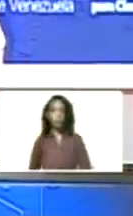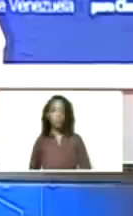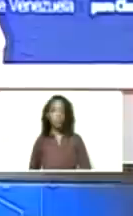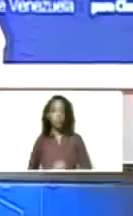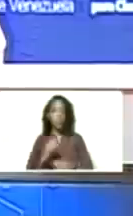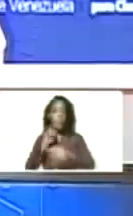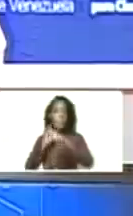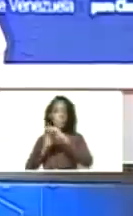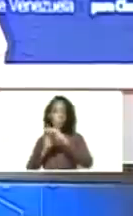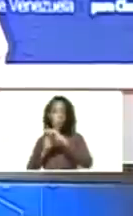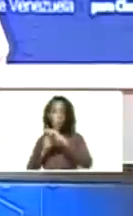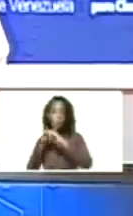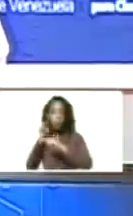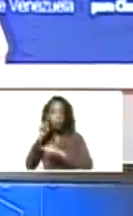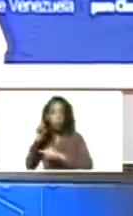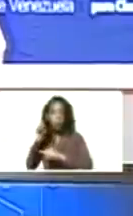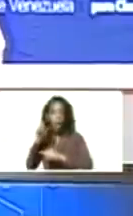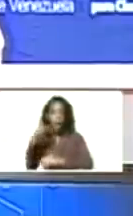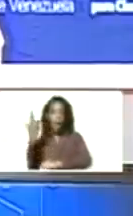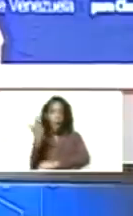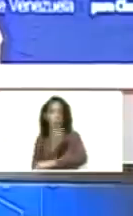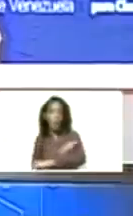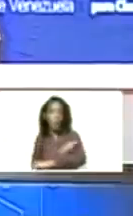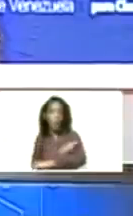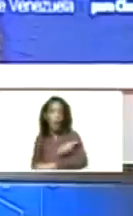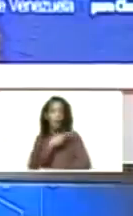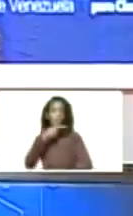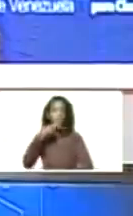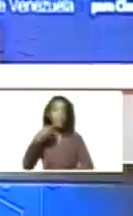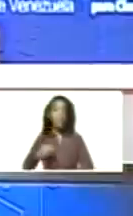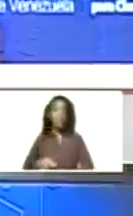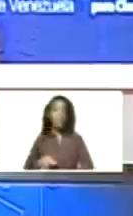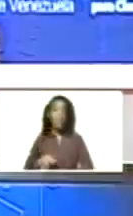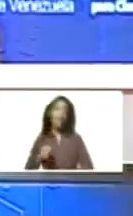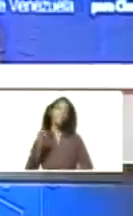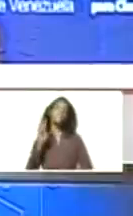descubrió que la vacuna Sputnik V